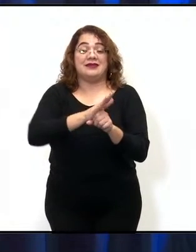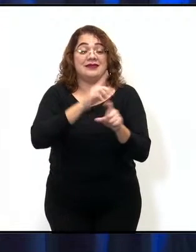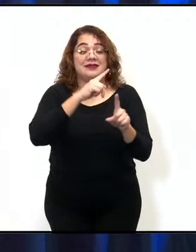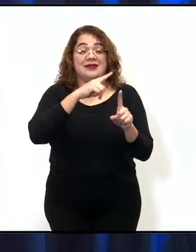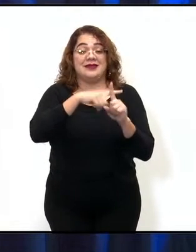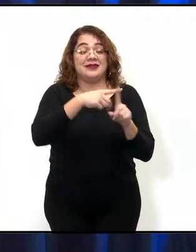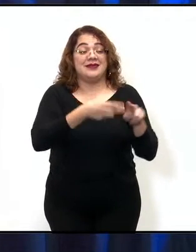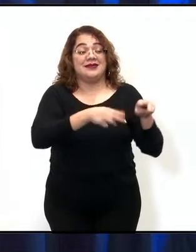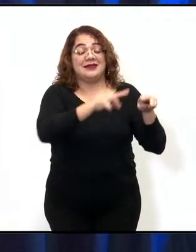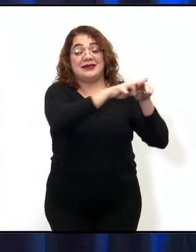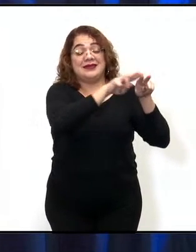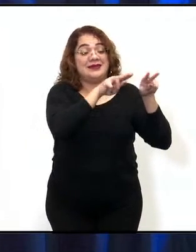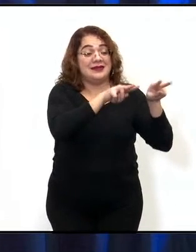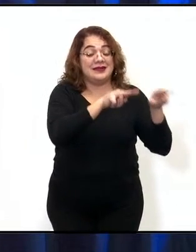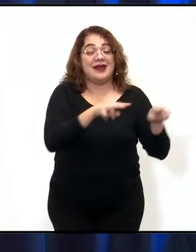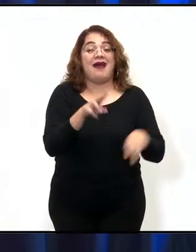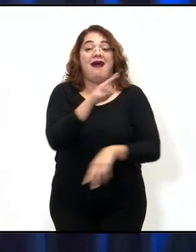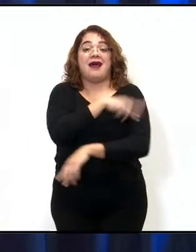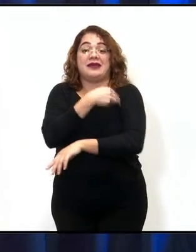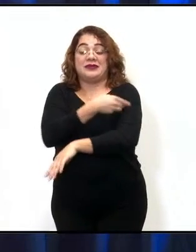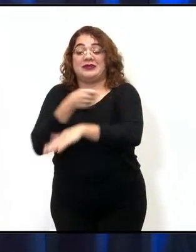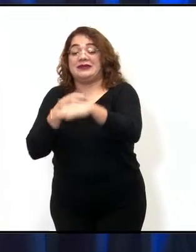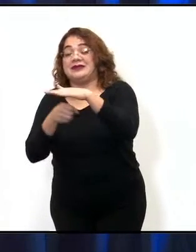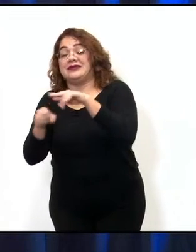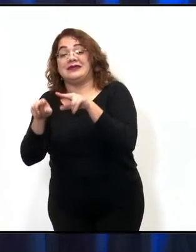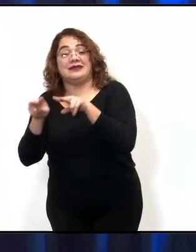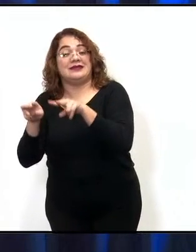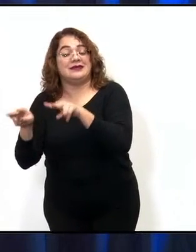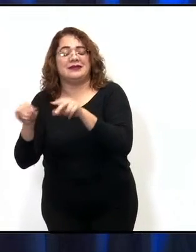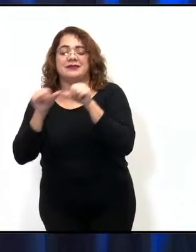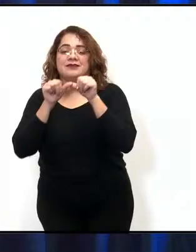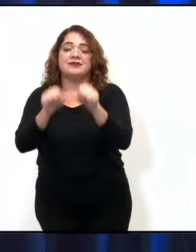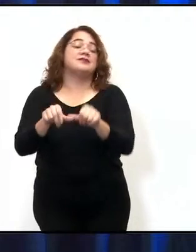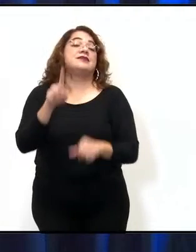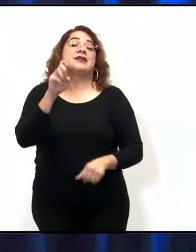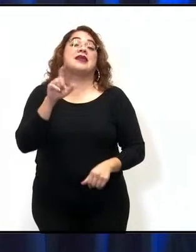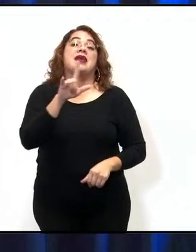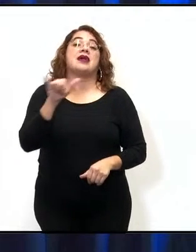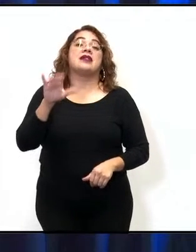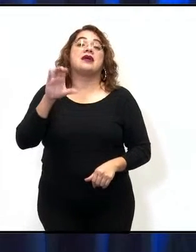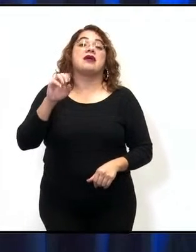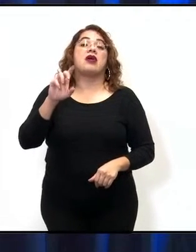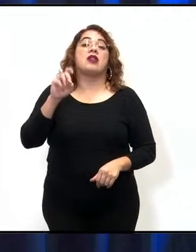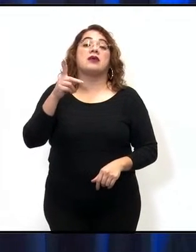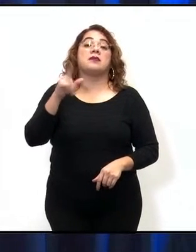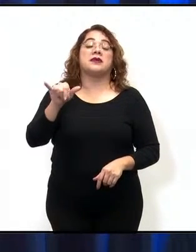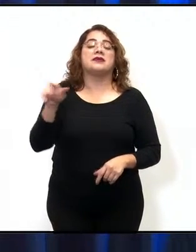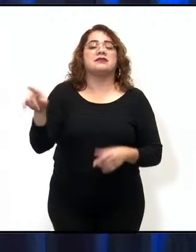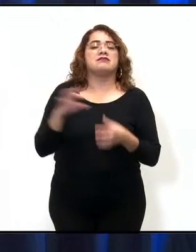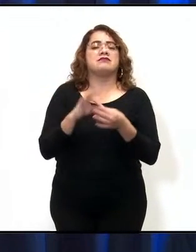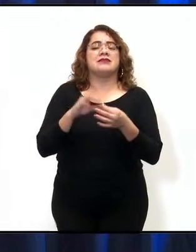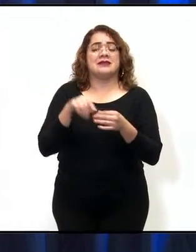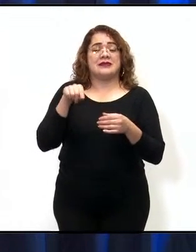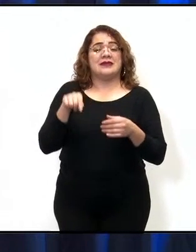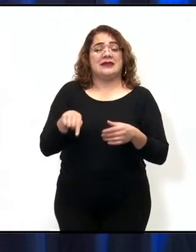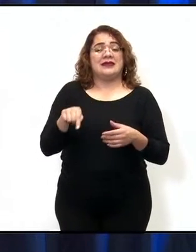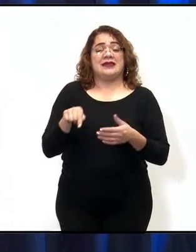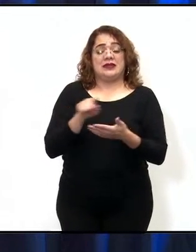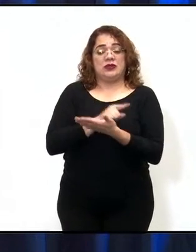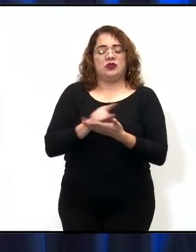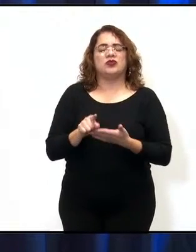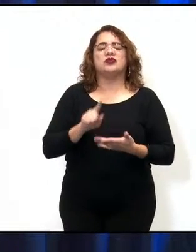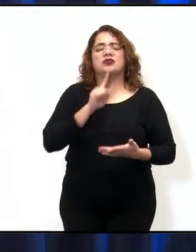Hoy nos acompañó la directora de salud, Kelly Colopy, y ella informó que esta semana ha sido particularmente